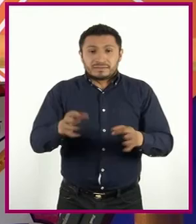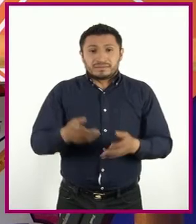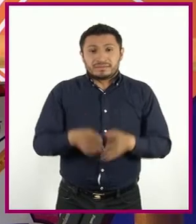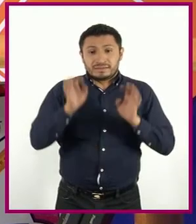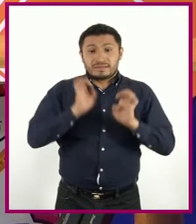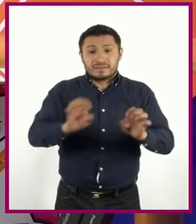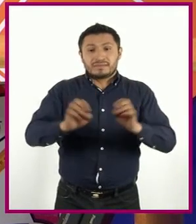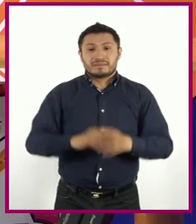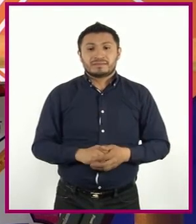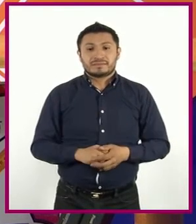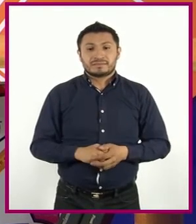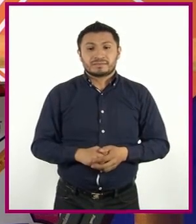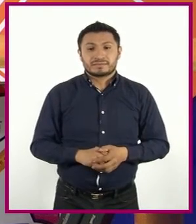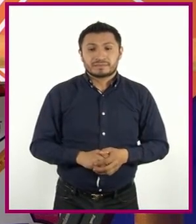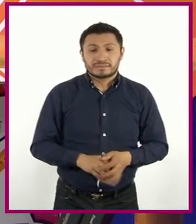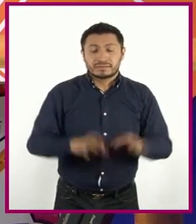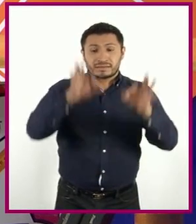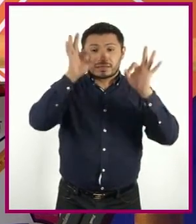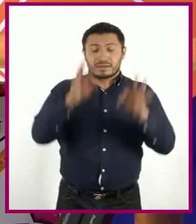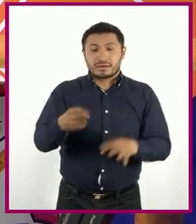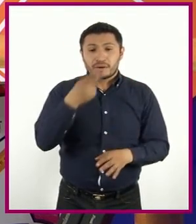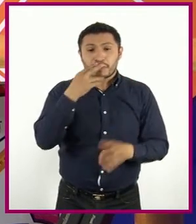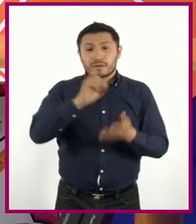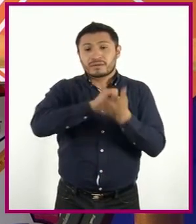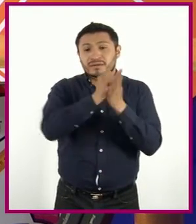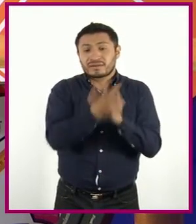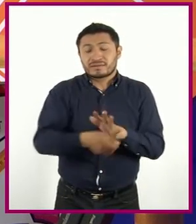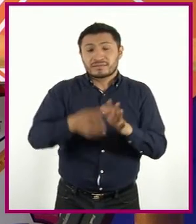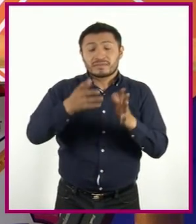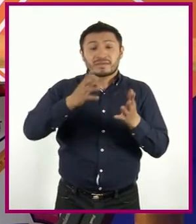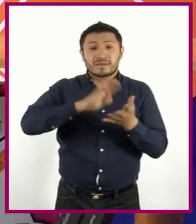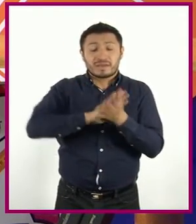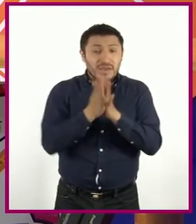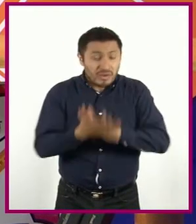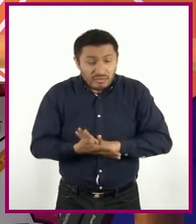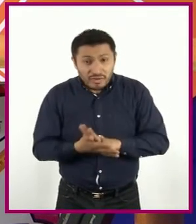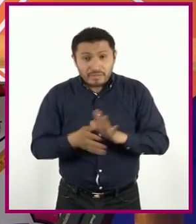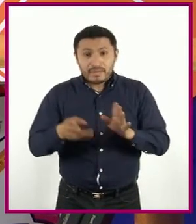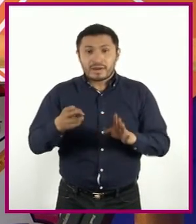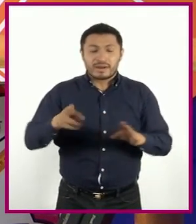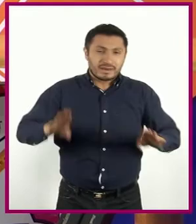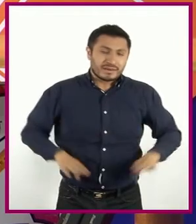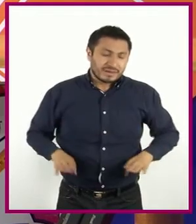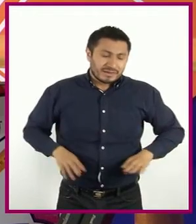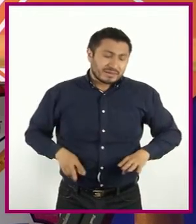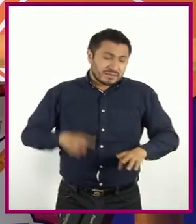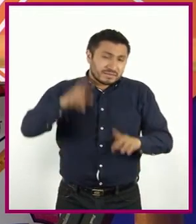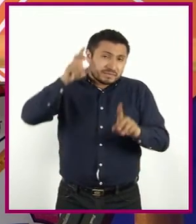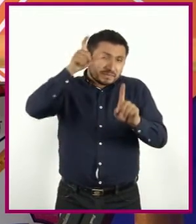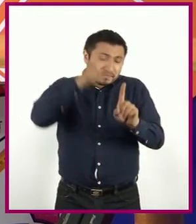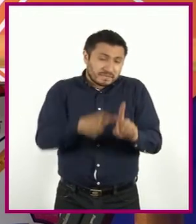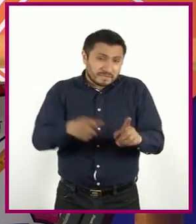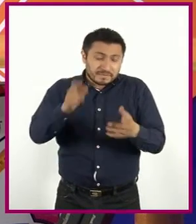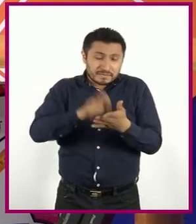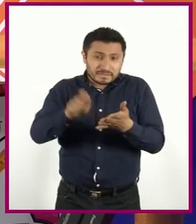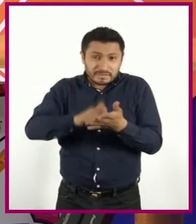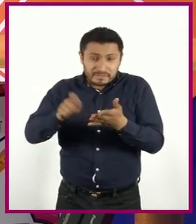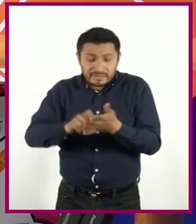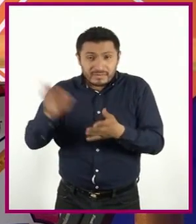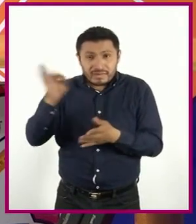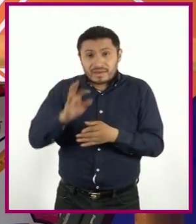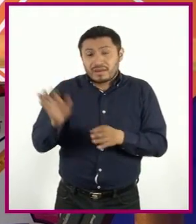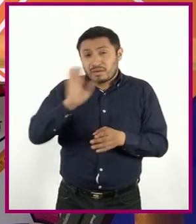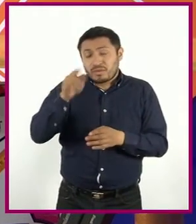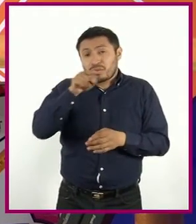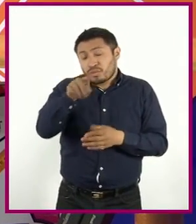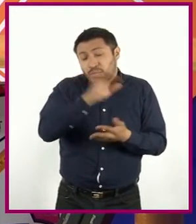La correcta utilización de sinónimos se transforma en una virtud de los escritores, seguramente conseguida a partir de la